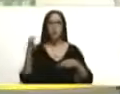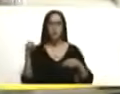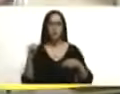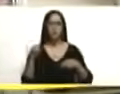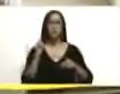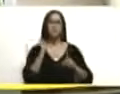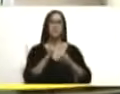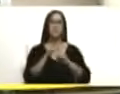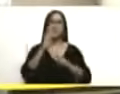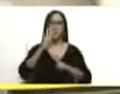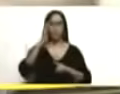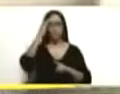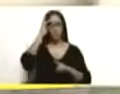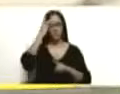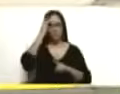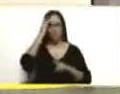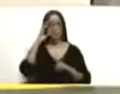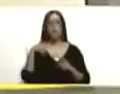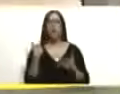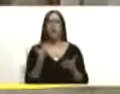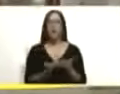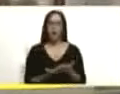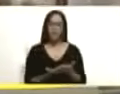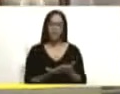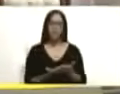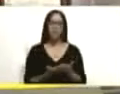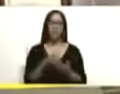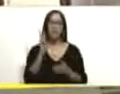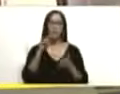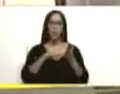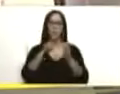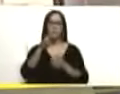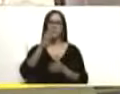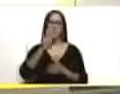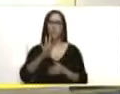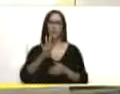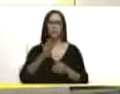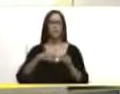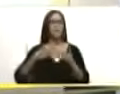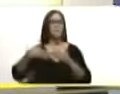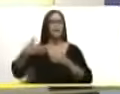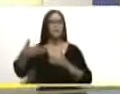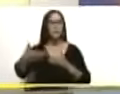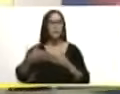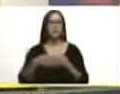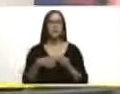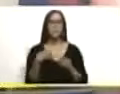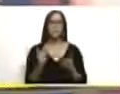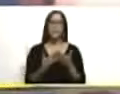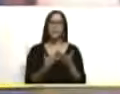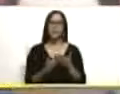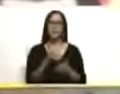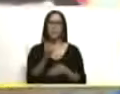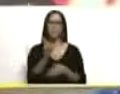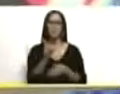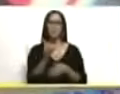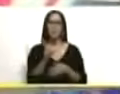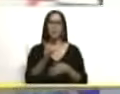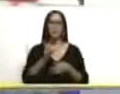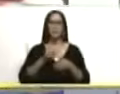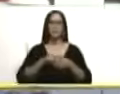4 de febrero hasta el 2024 y más allá, Partido Socialista Unido de